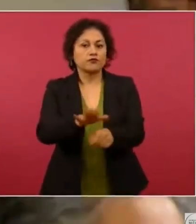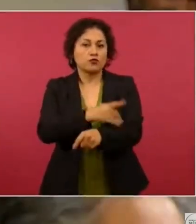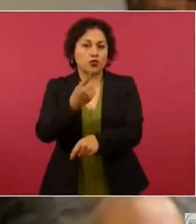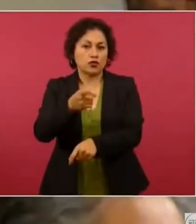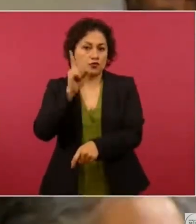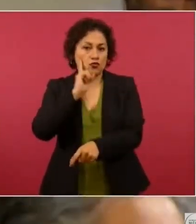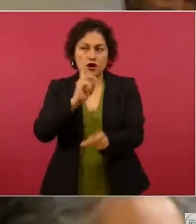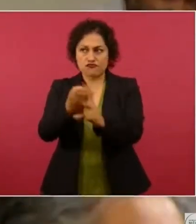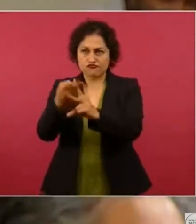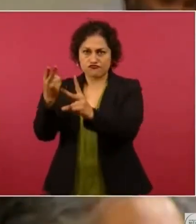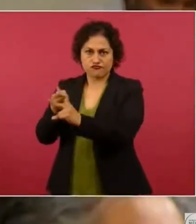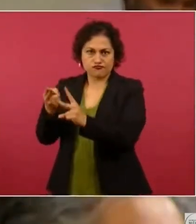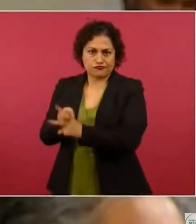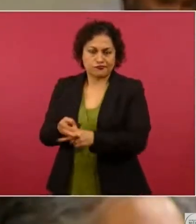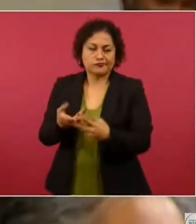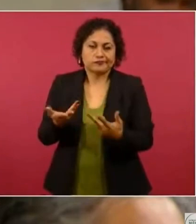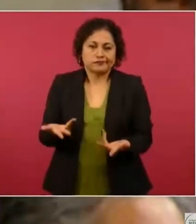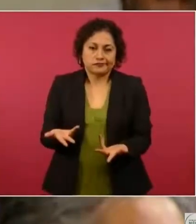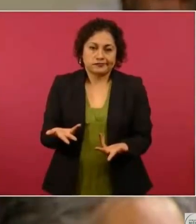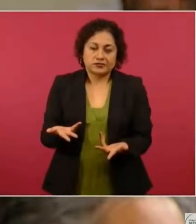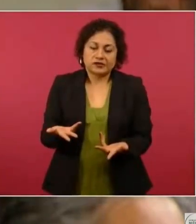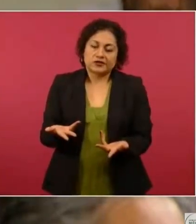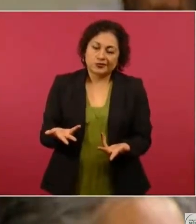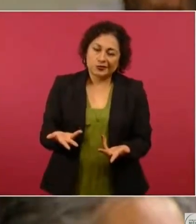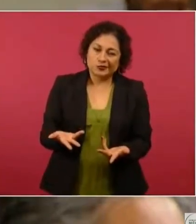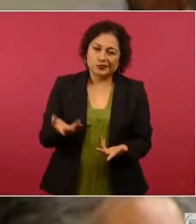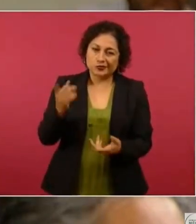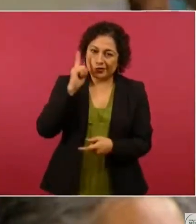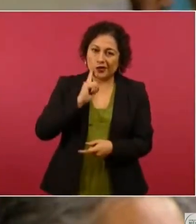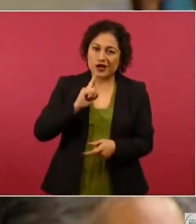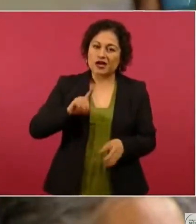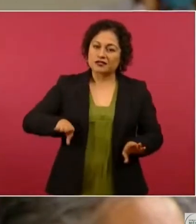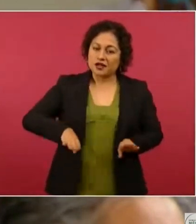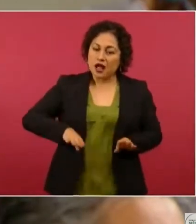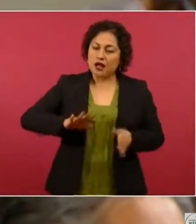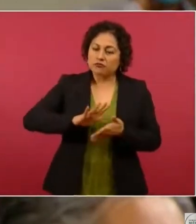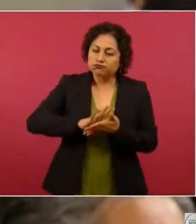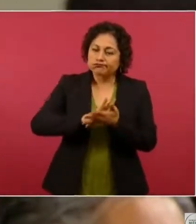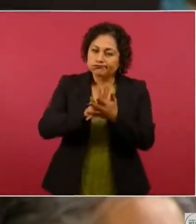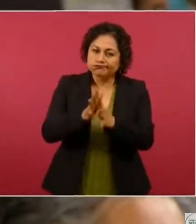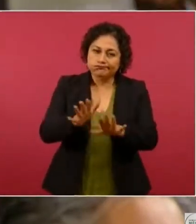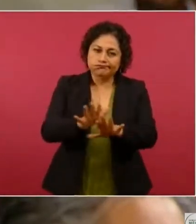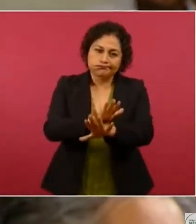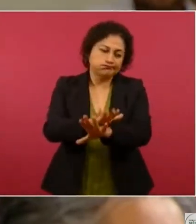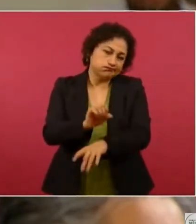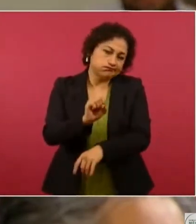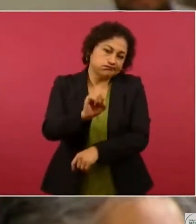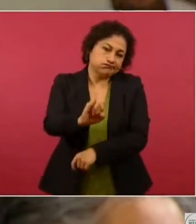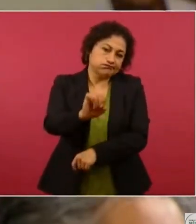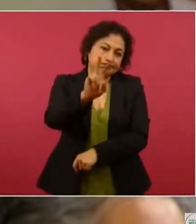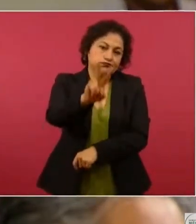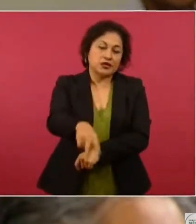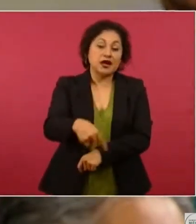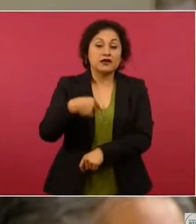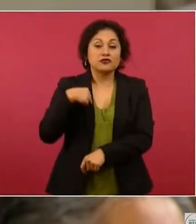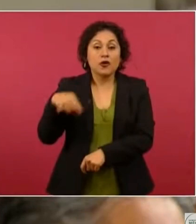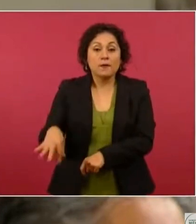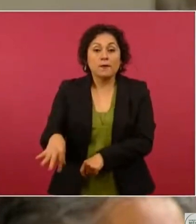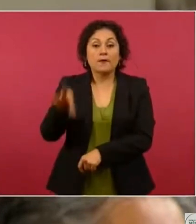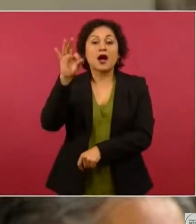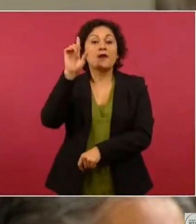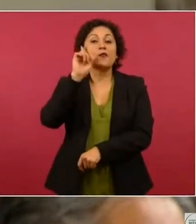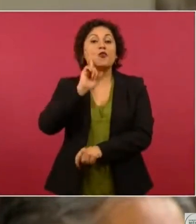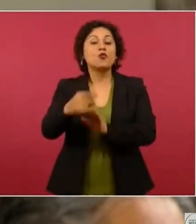como quiera, las mujeres creo que van cambiando. Le menciono el papel de la mujer, señor presidente, porque